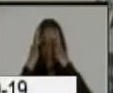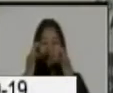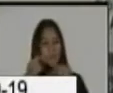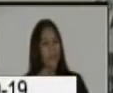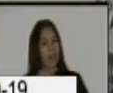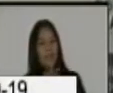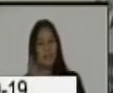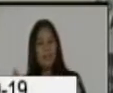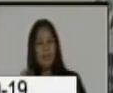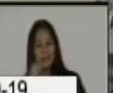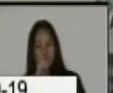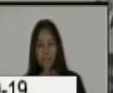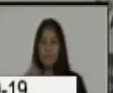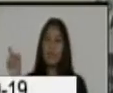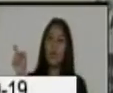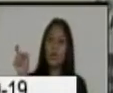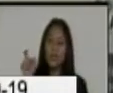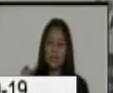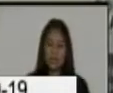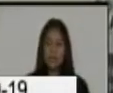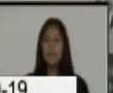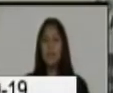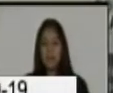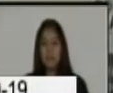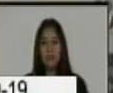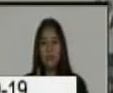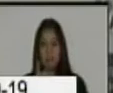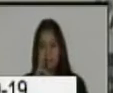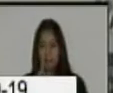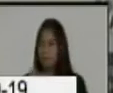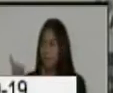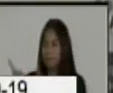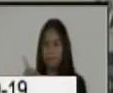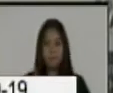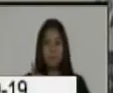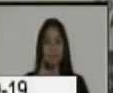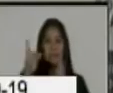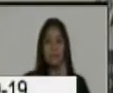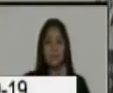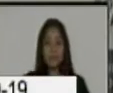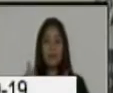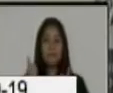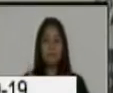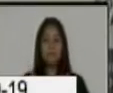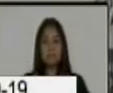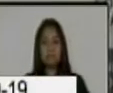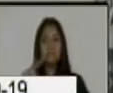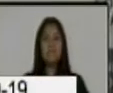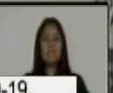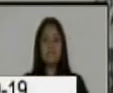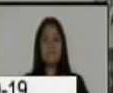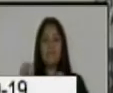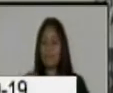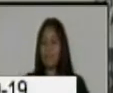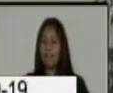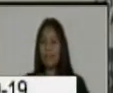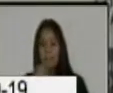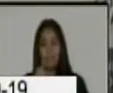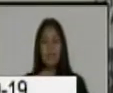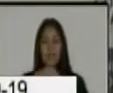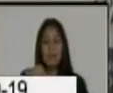la Contraloría General de Cuentas cuando nos da el dictamen favorable para que pudiéramos a través de las